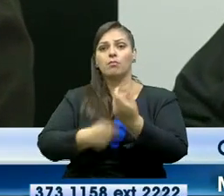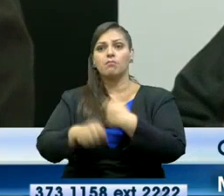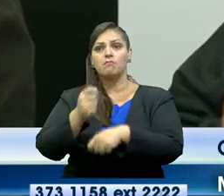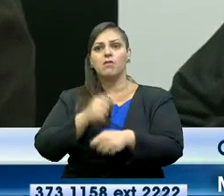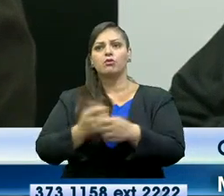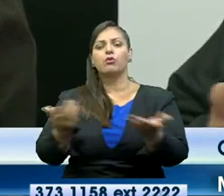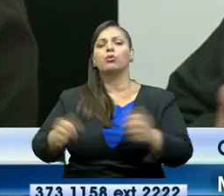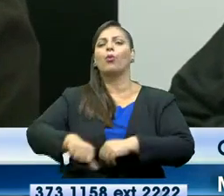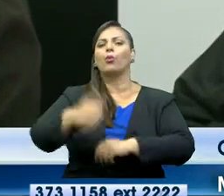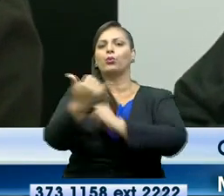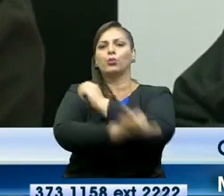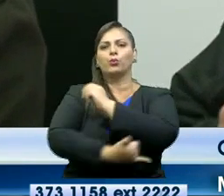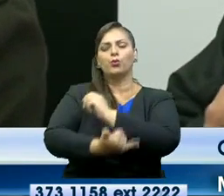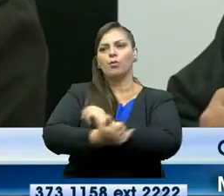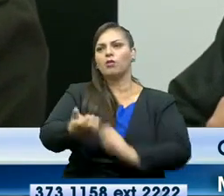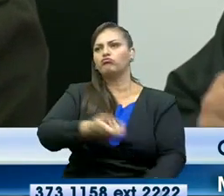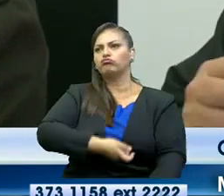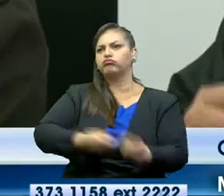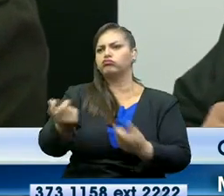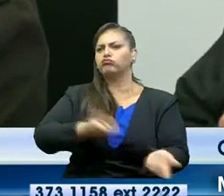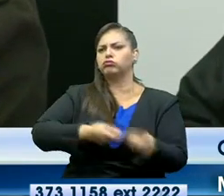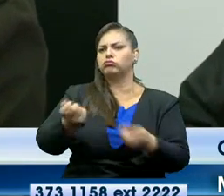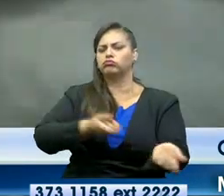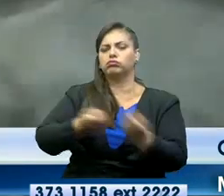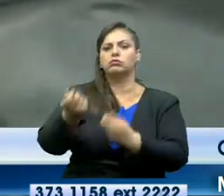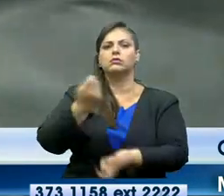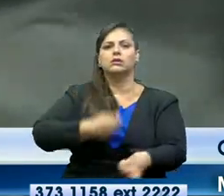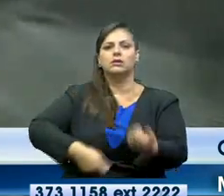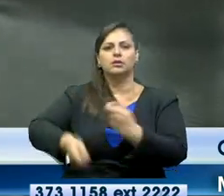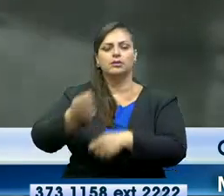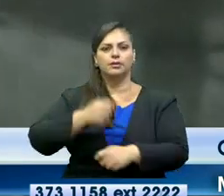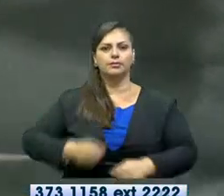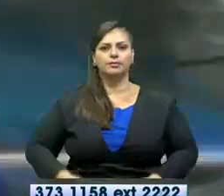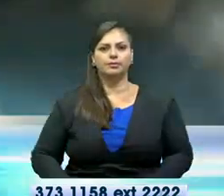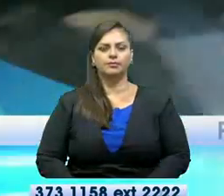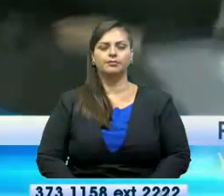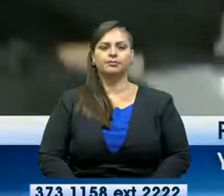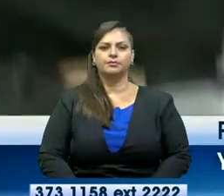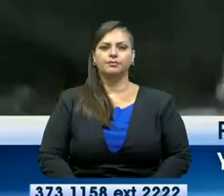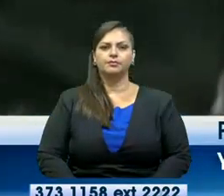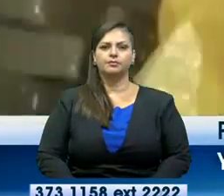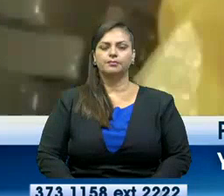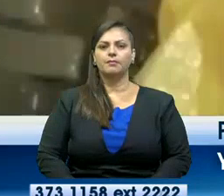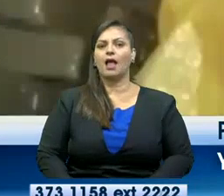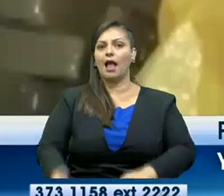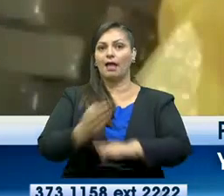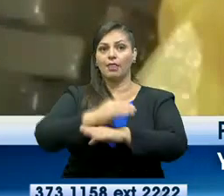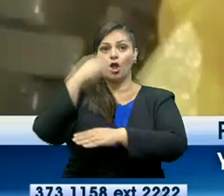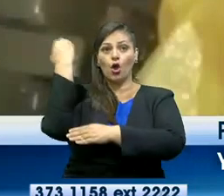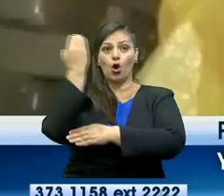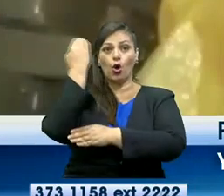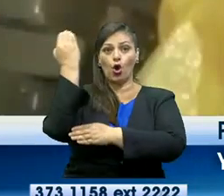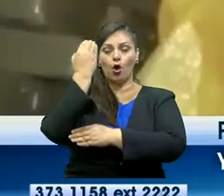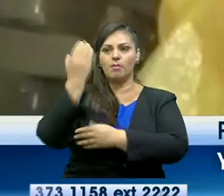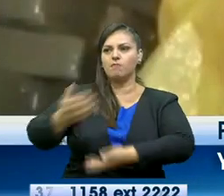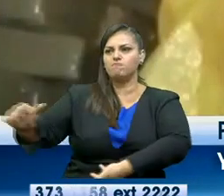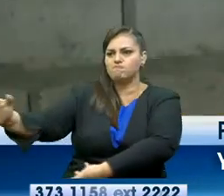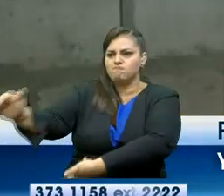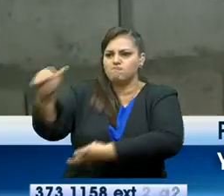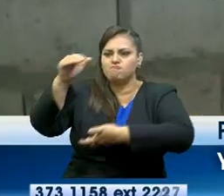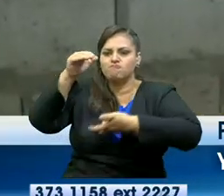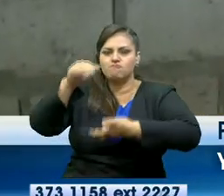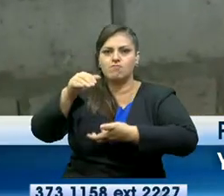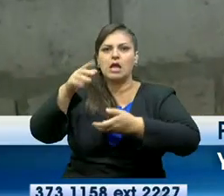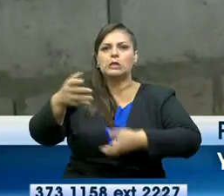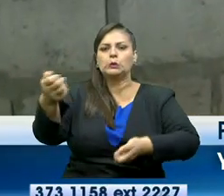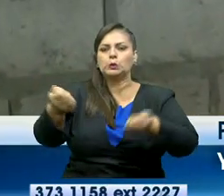internacional, o sea, son organizaciones que operan en 2 o 3 países. La droga habría ingresado desde Ipiales y, de acuerdo a los seguimientos, estaba a punto de ser sacada